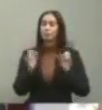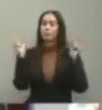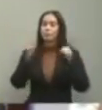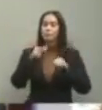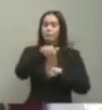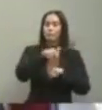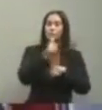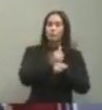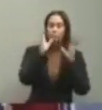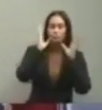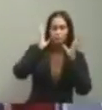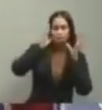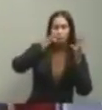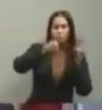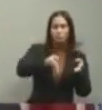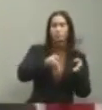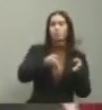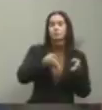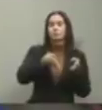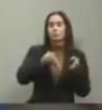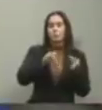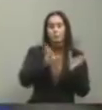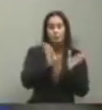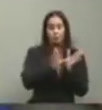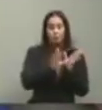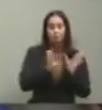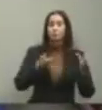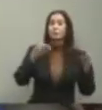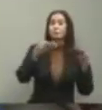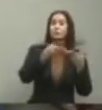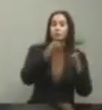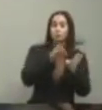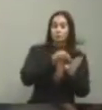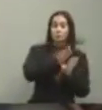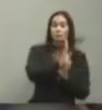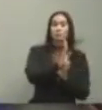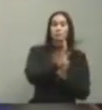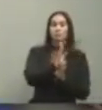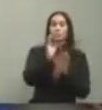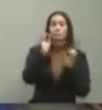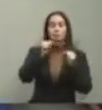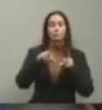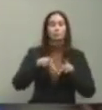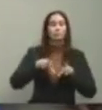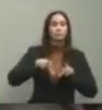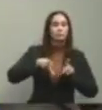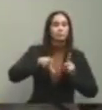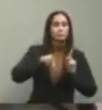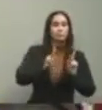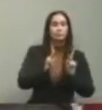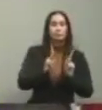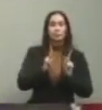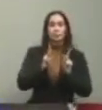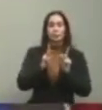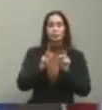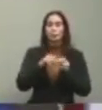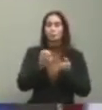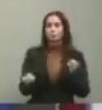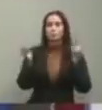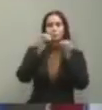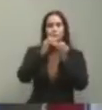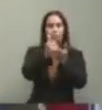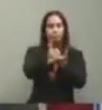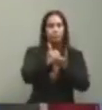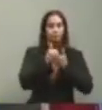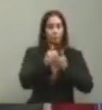concentrado un centro de operaciones en esa dirección que permita dar mayores facilidades y